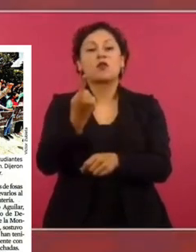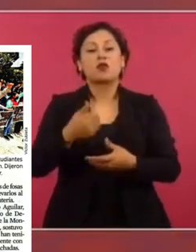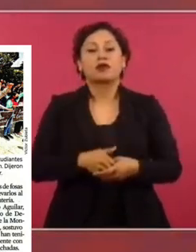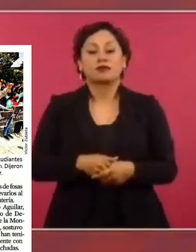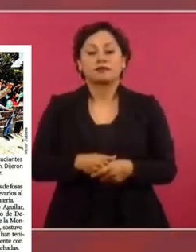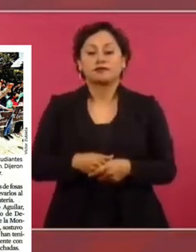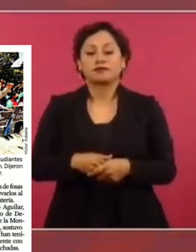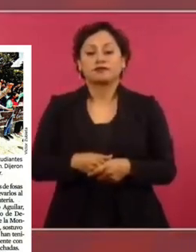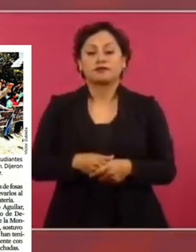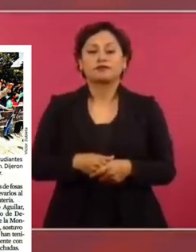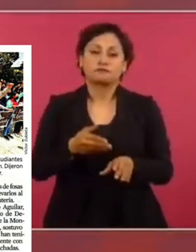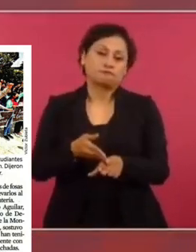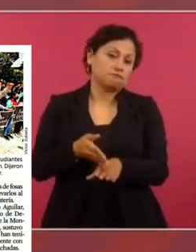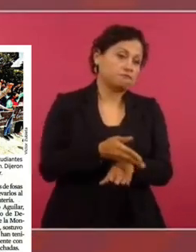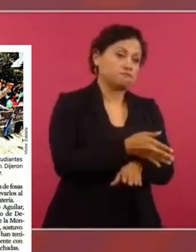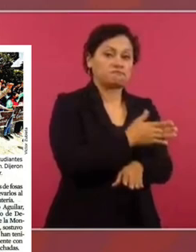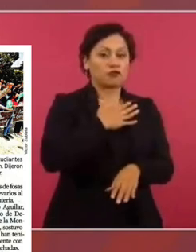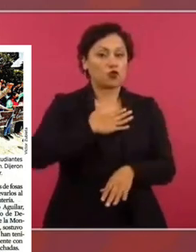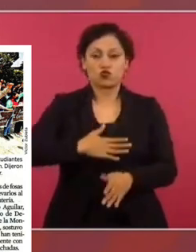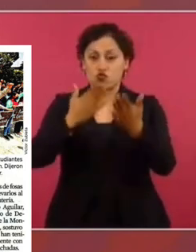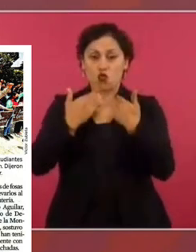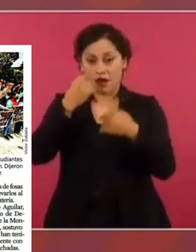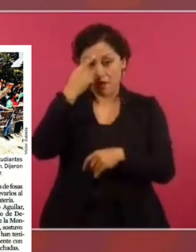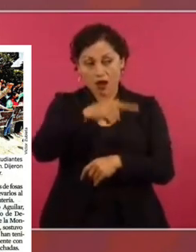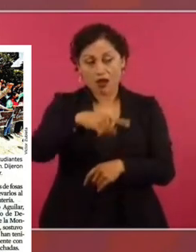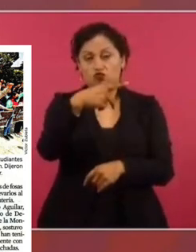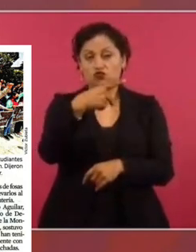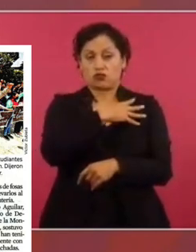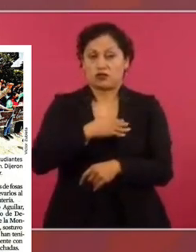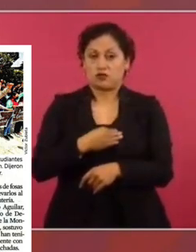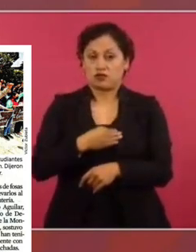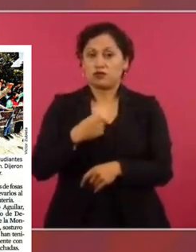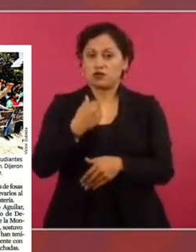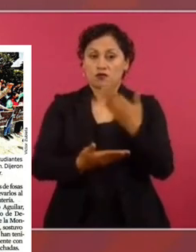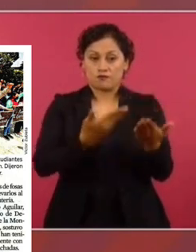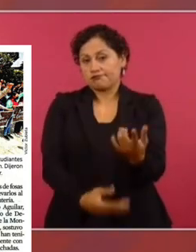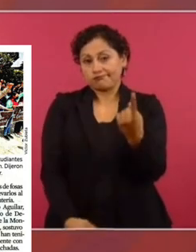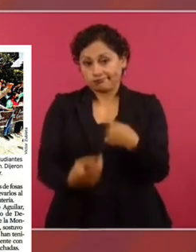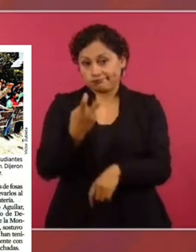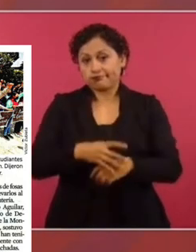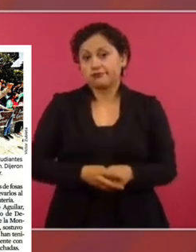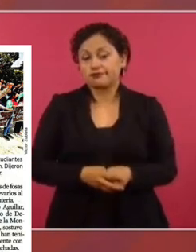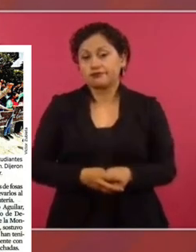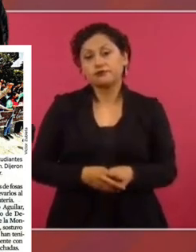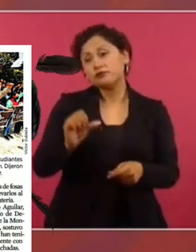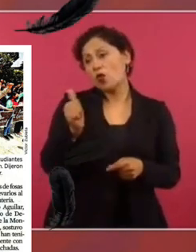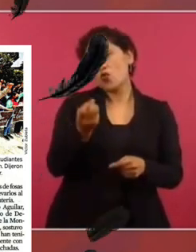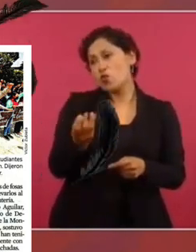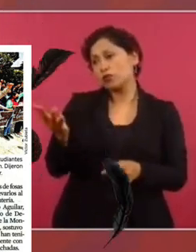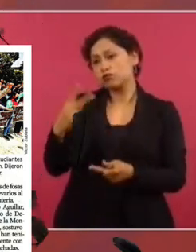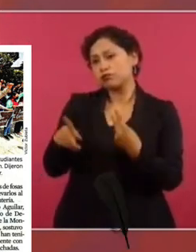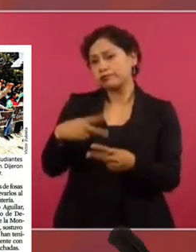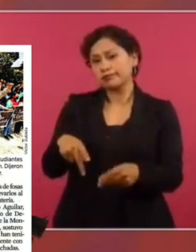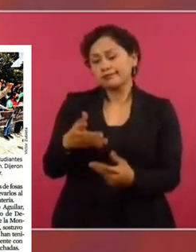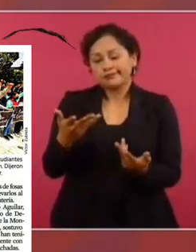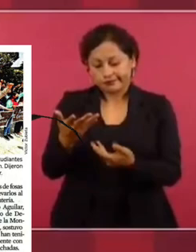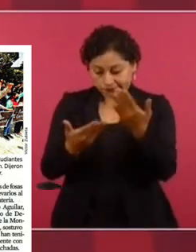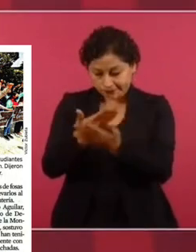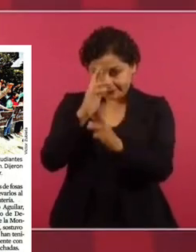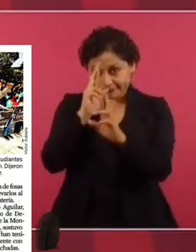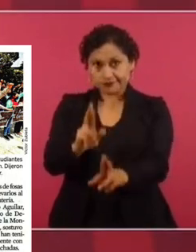que injustamente hicieron a sus hijos. Le ofrezco disculpa a los padres. Lo demás es una actitud de, con todo